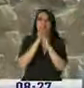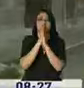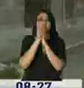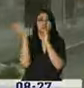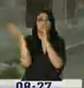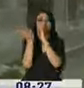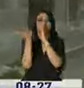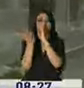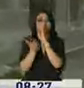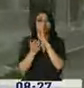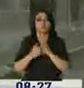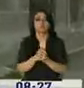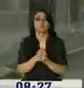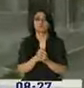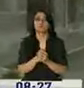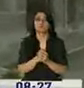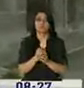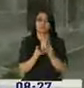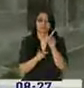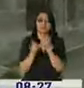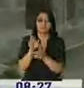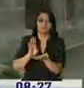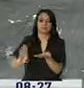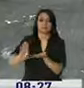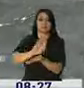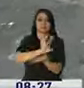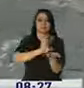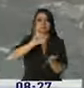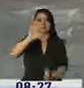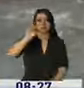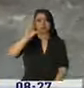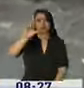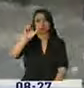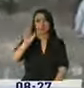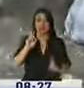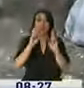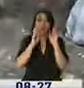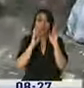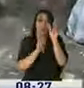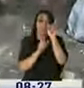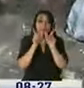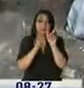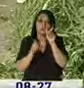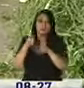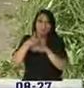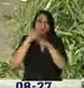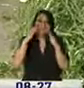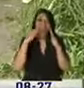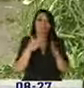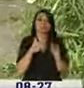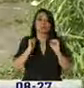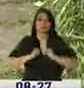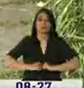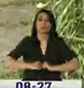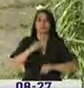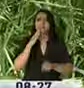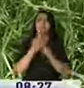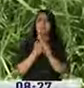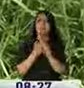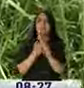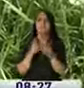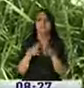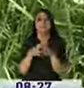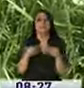Los moradores de este sector de La Tola esperan que sus peticiones sean escuchadas, con el objetivo de que puedan